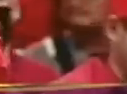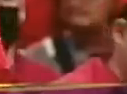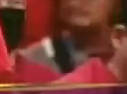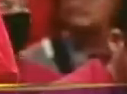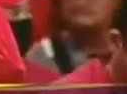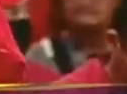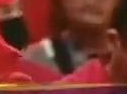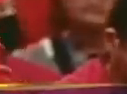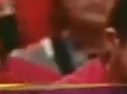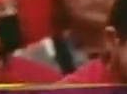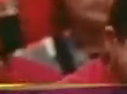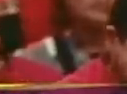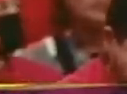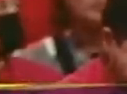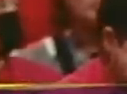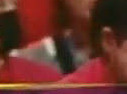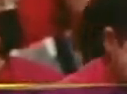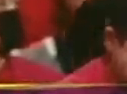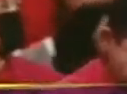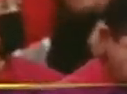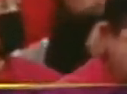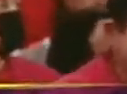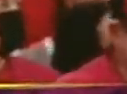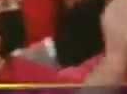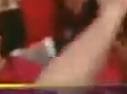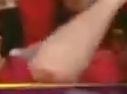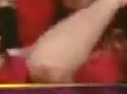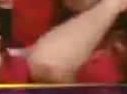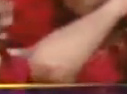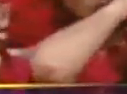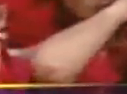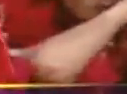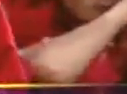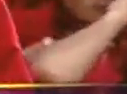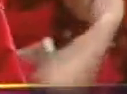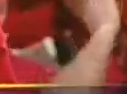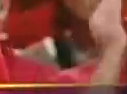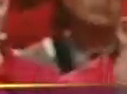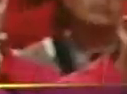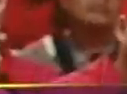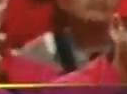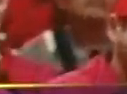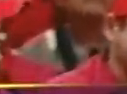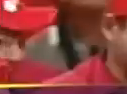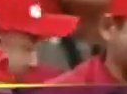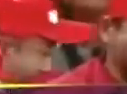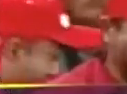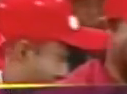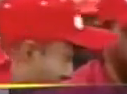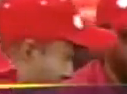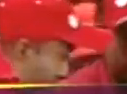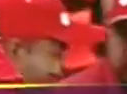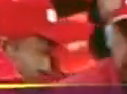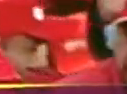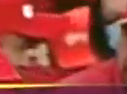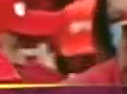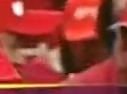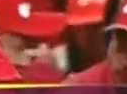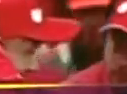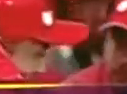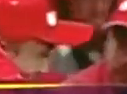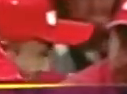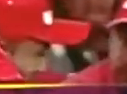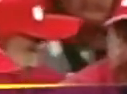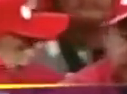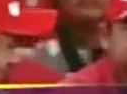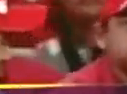20 años, la resistencia y recuperación de la industria petrolera por la clase trabajadora frente